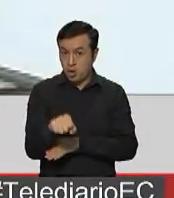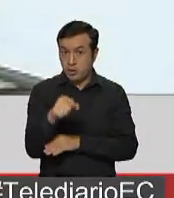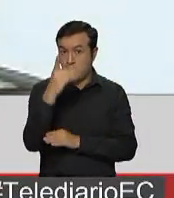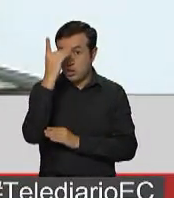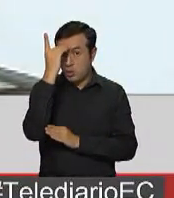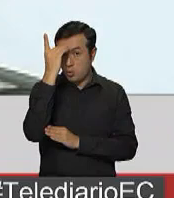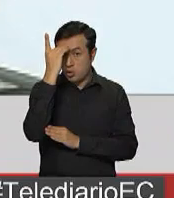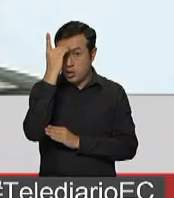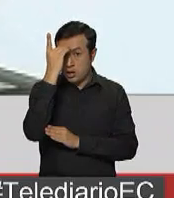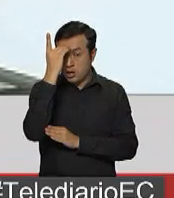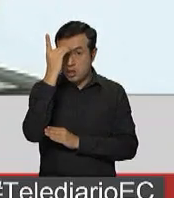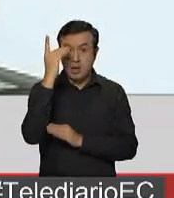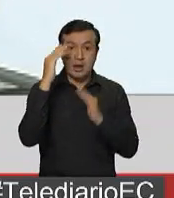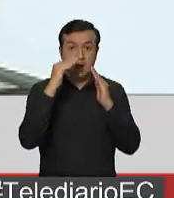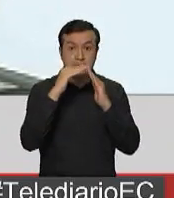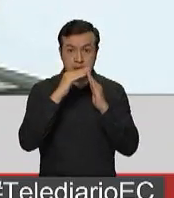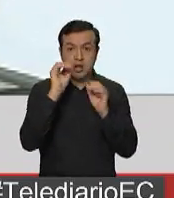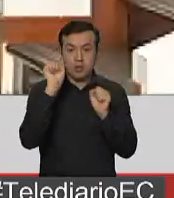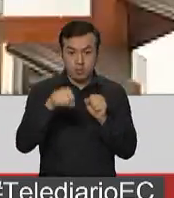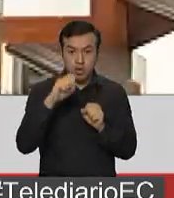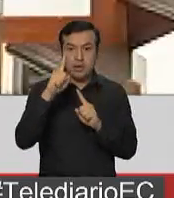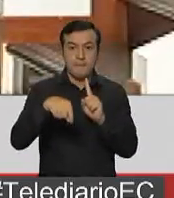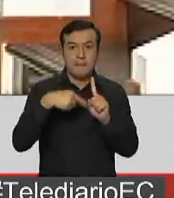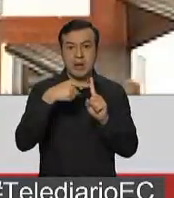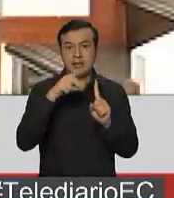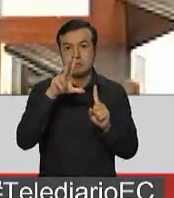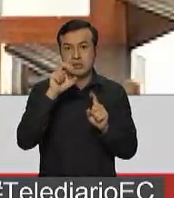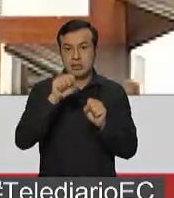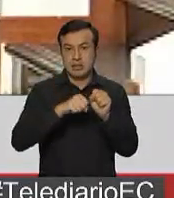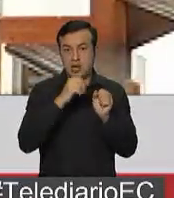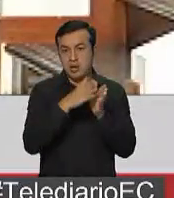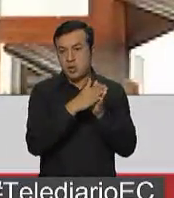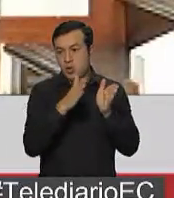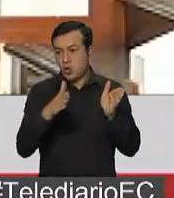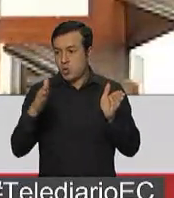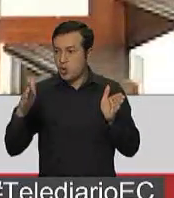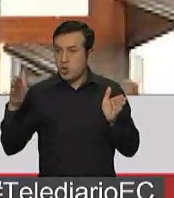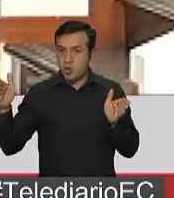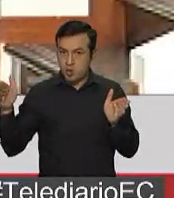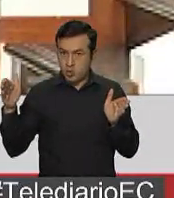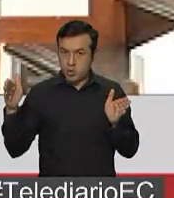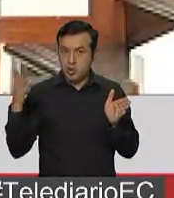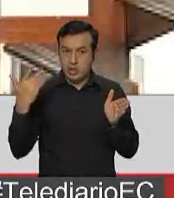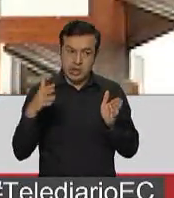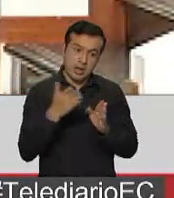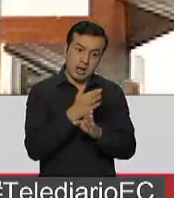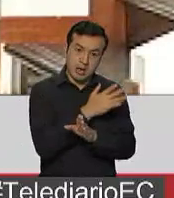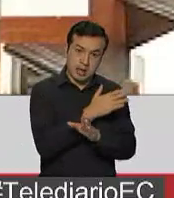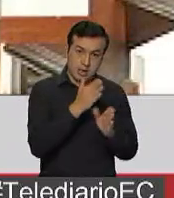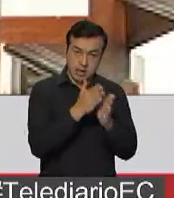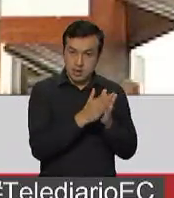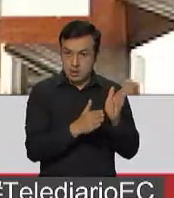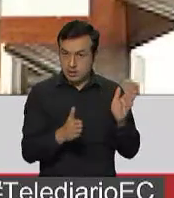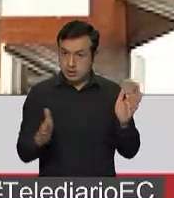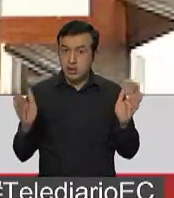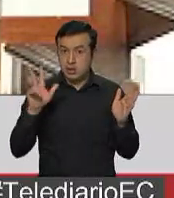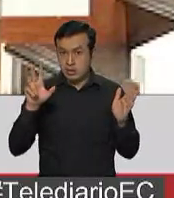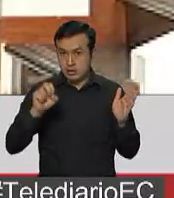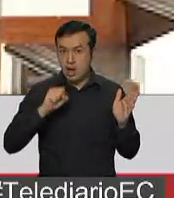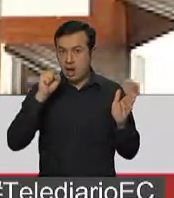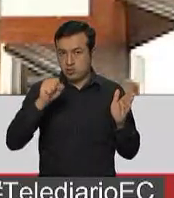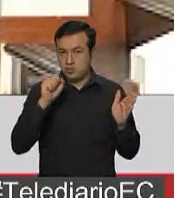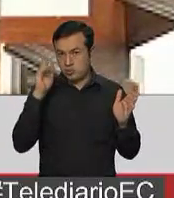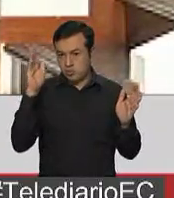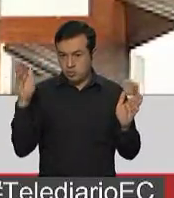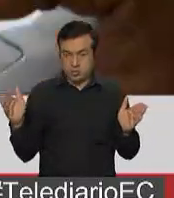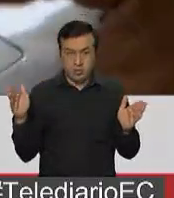por 30 años el plazo de sus préstamos hipotecarios sin considerar el plazo transcurrido de la operación original. La